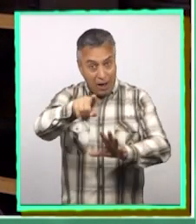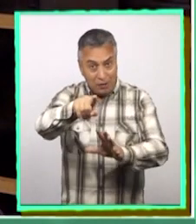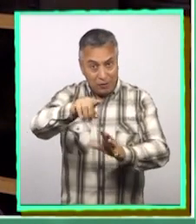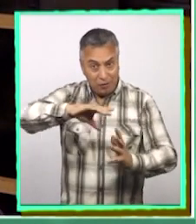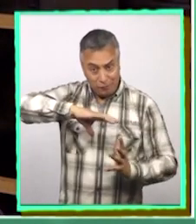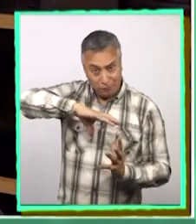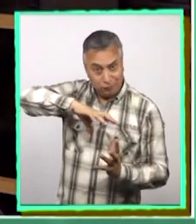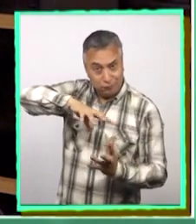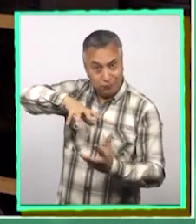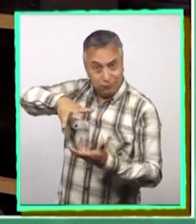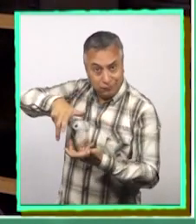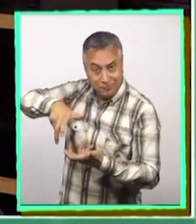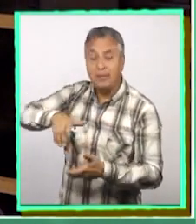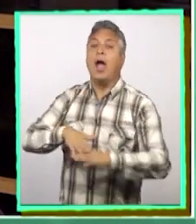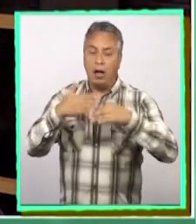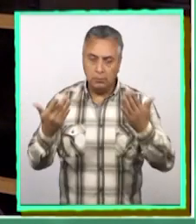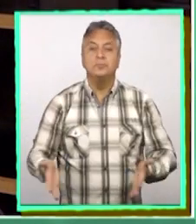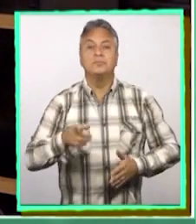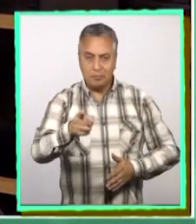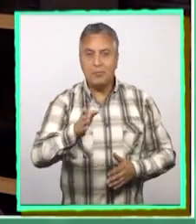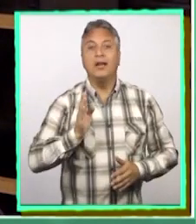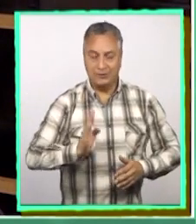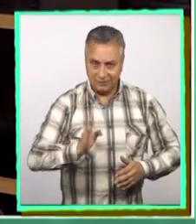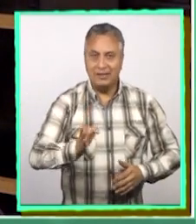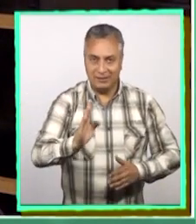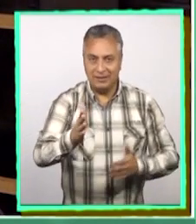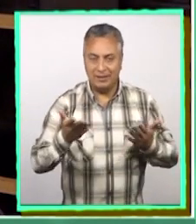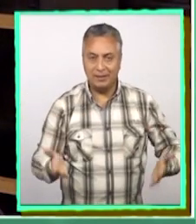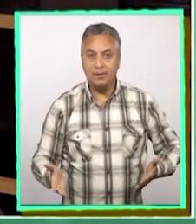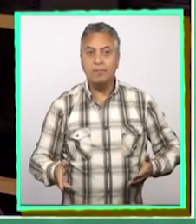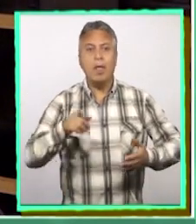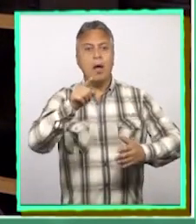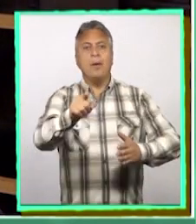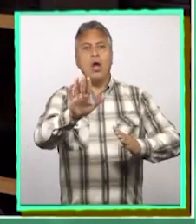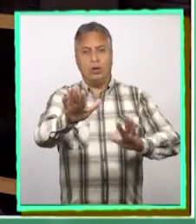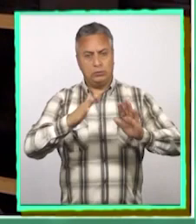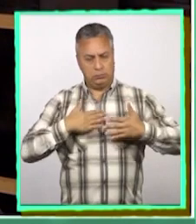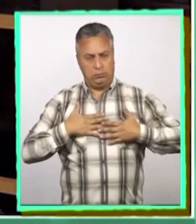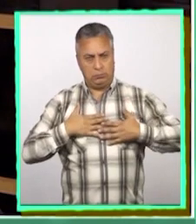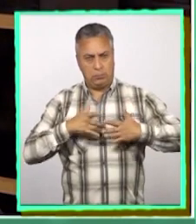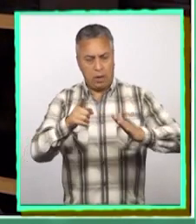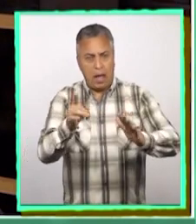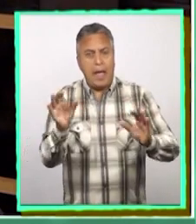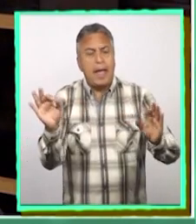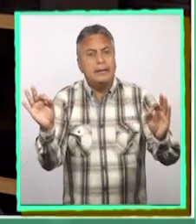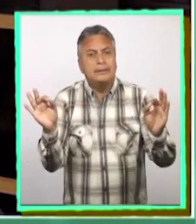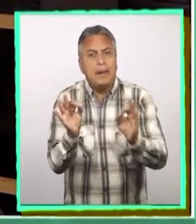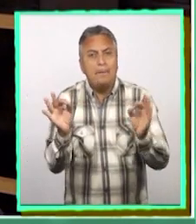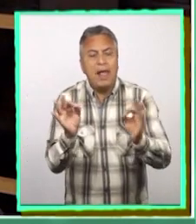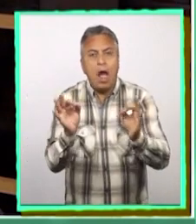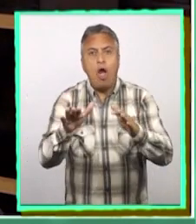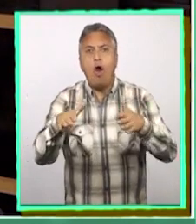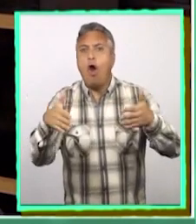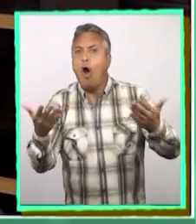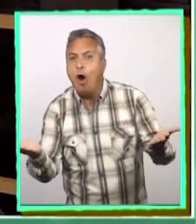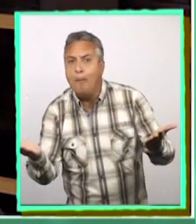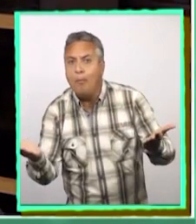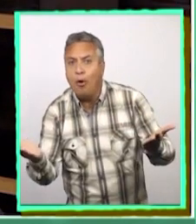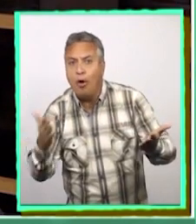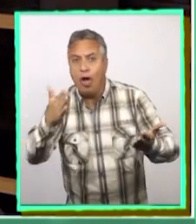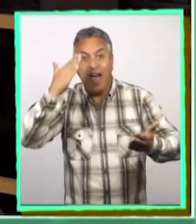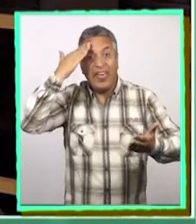ti? ¡Excelente! Podemos seguir entonces. Pero esto no me explica cómo ocurre el día y la